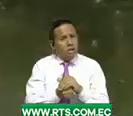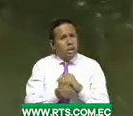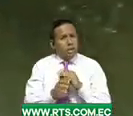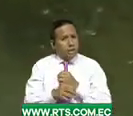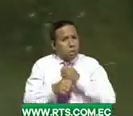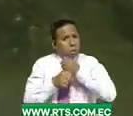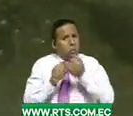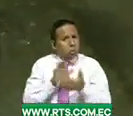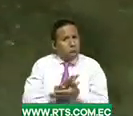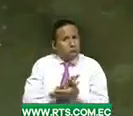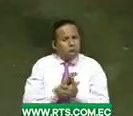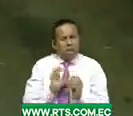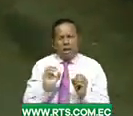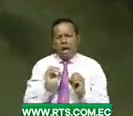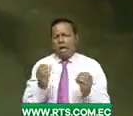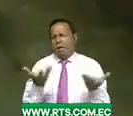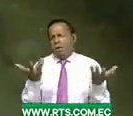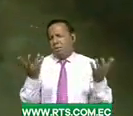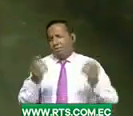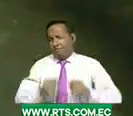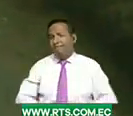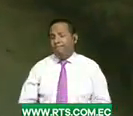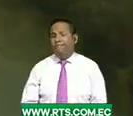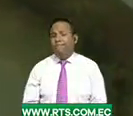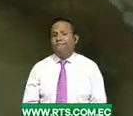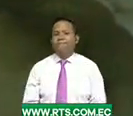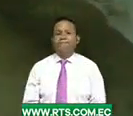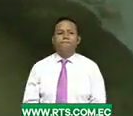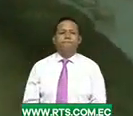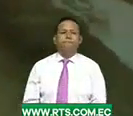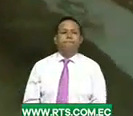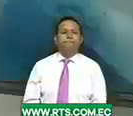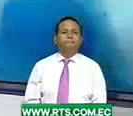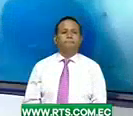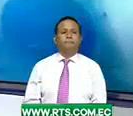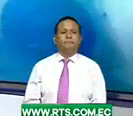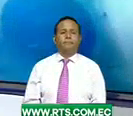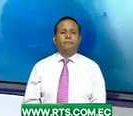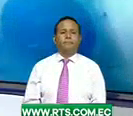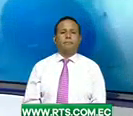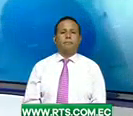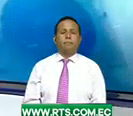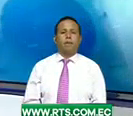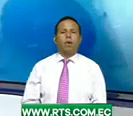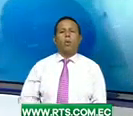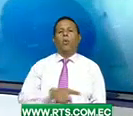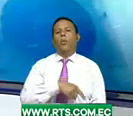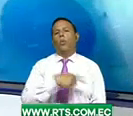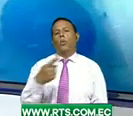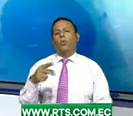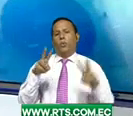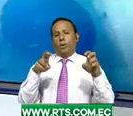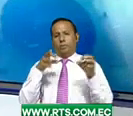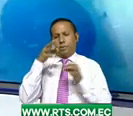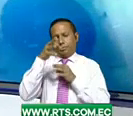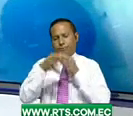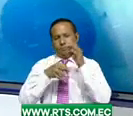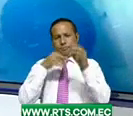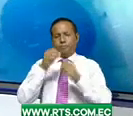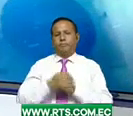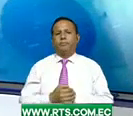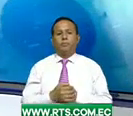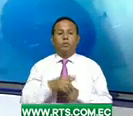algo. Informó José Morales. En otras noticias, dos estaciones